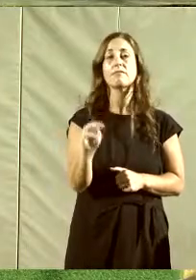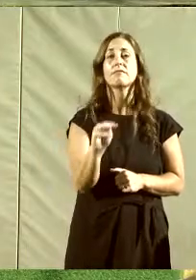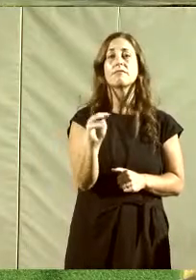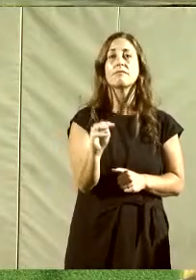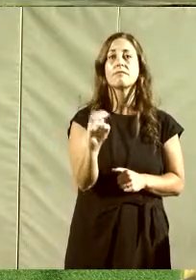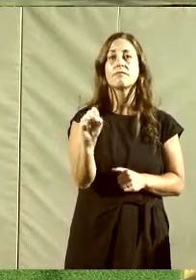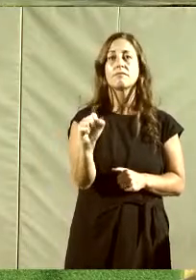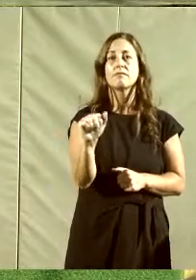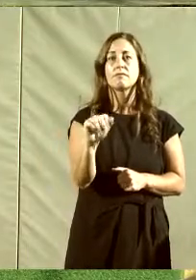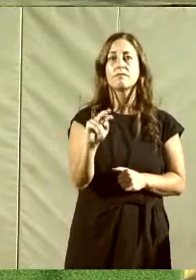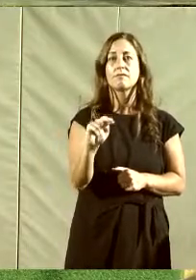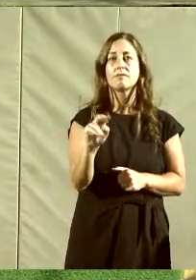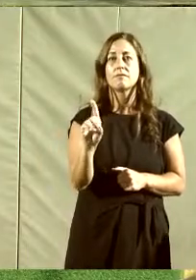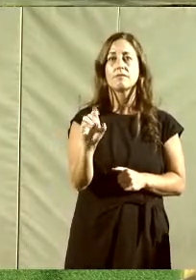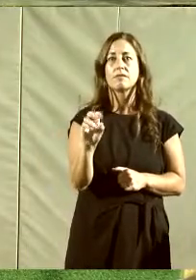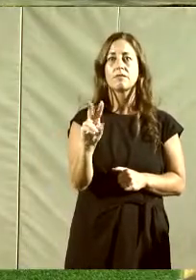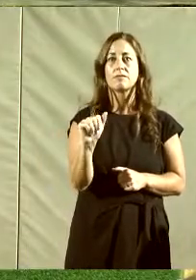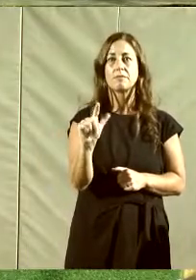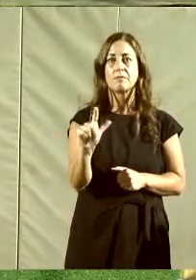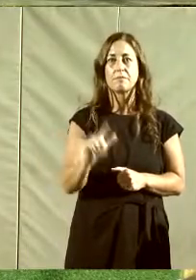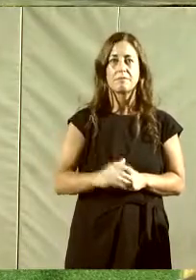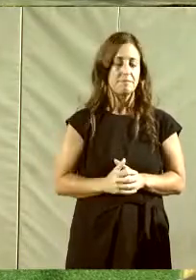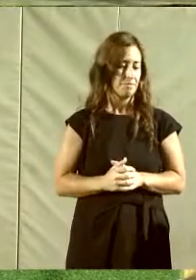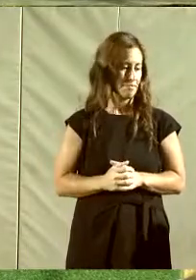Montserrat Sandoval.